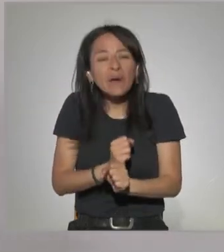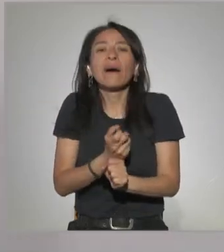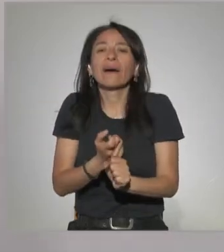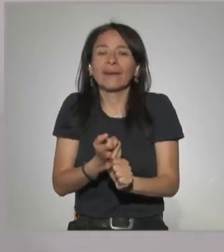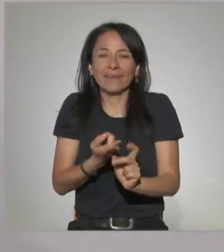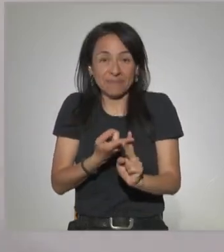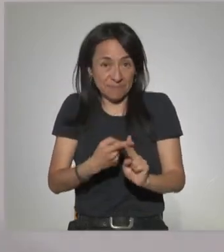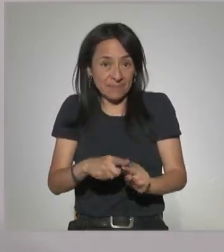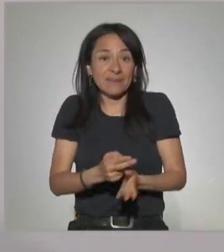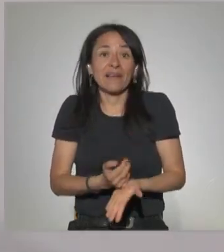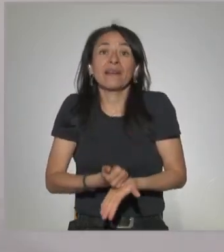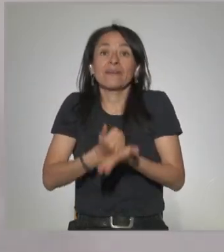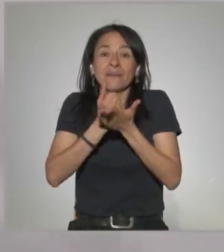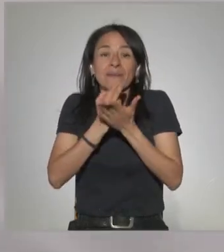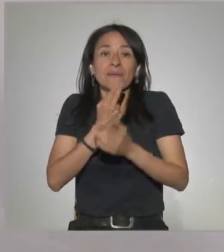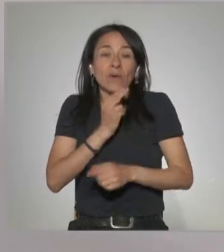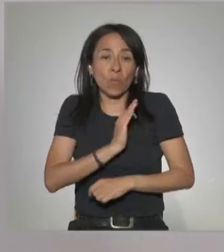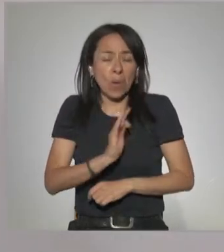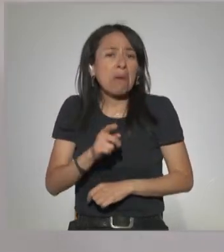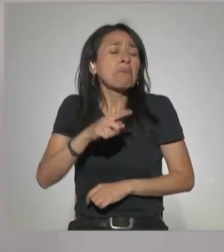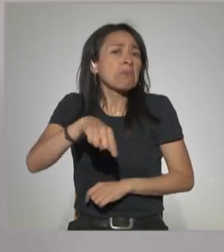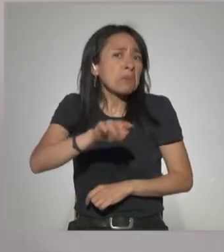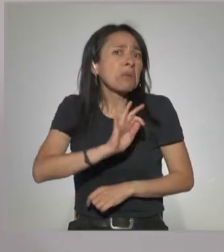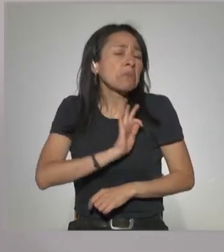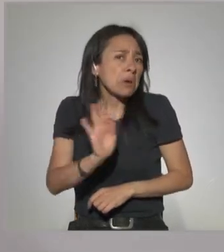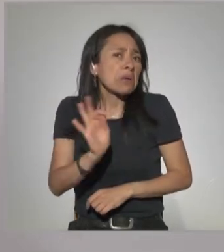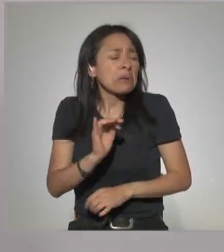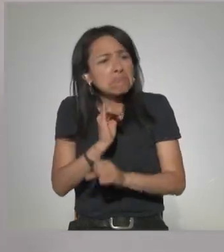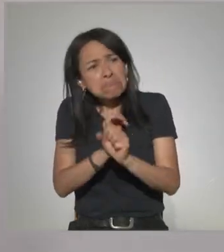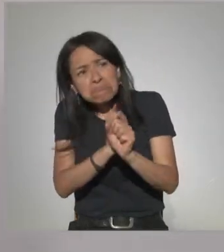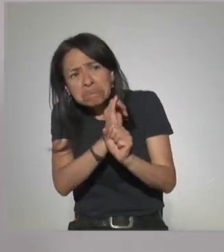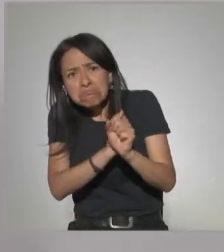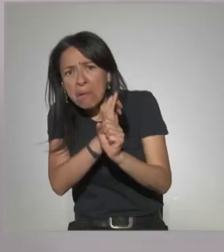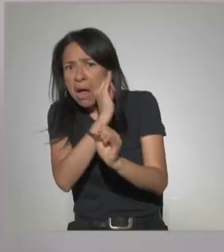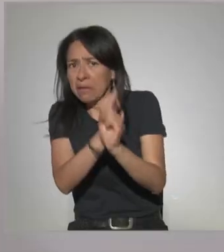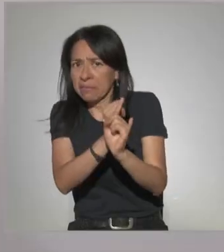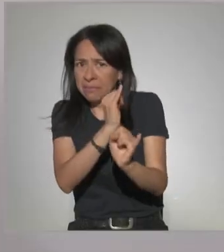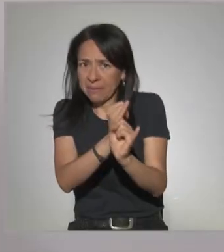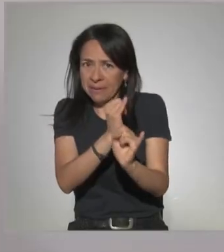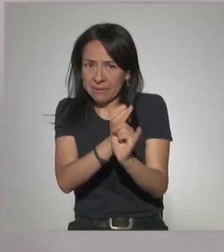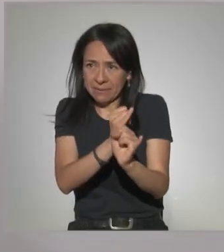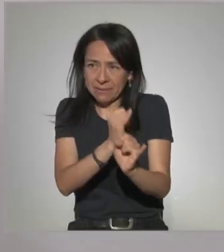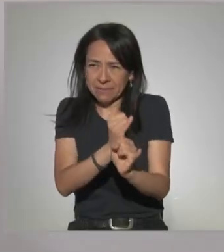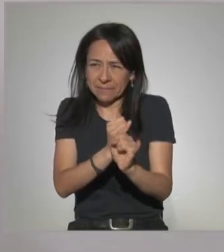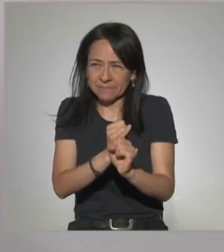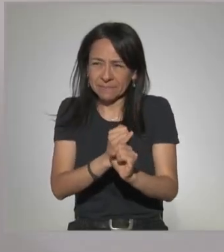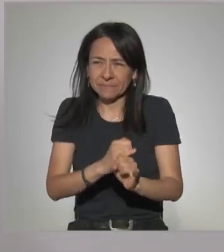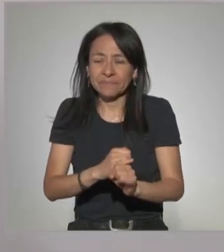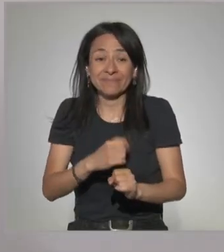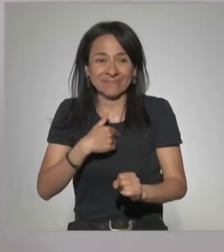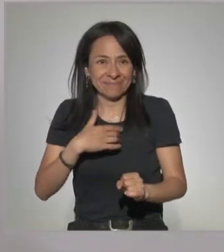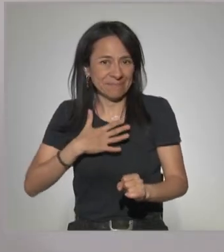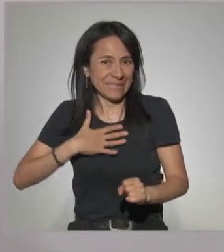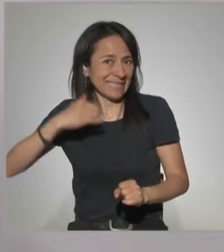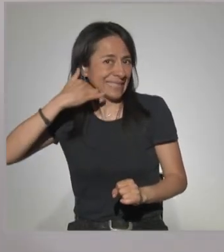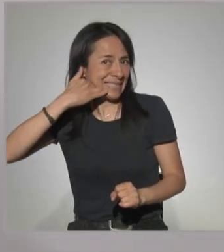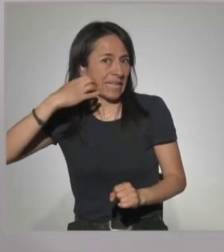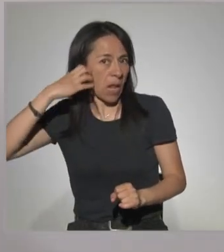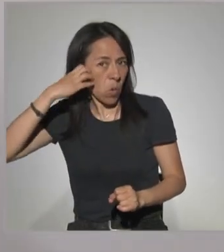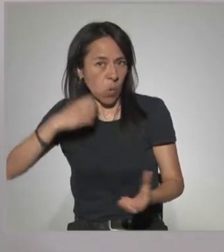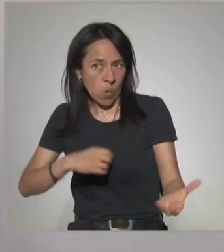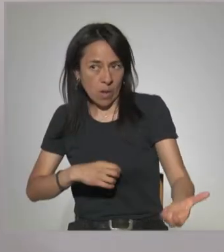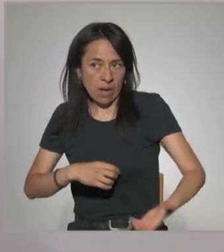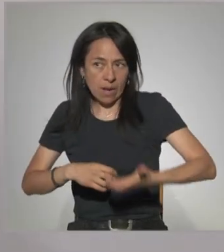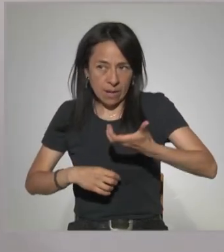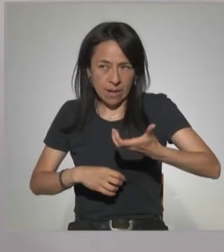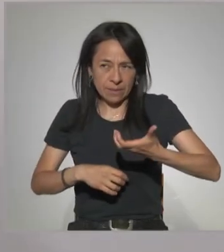ejemplo, lo pueden buscar en internet. Yo hago, aquí está mi celular, y si doy 3